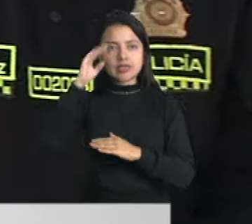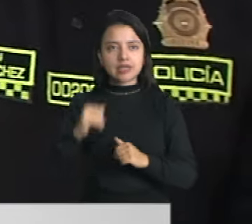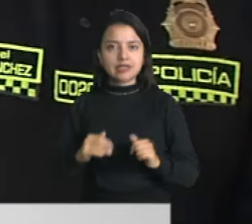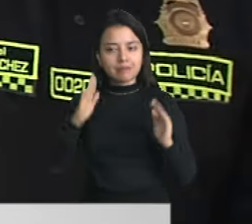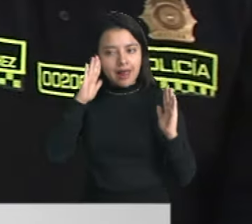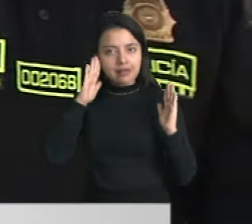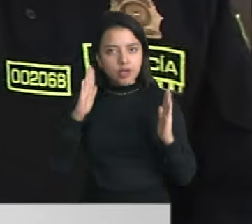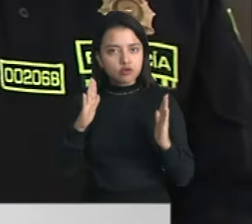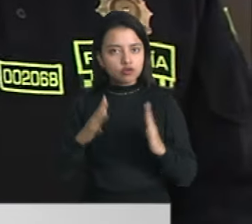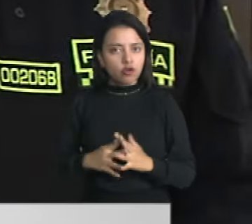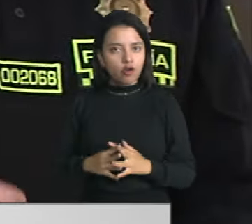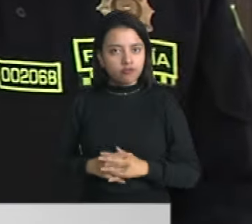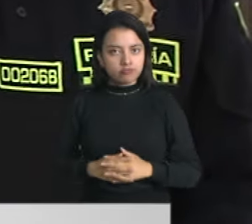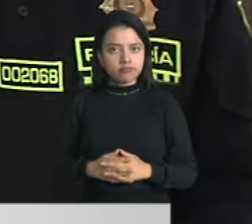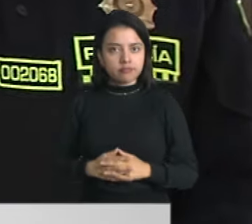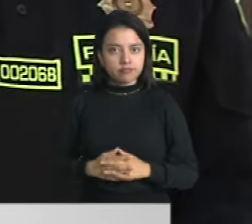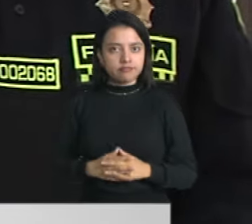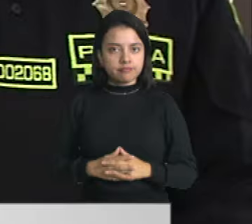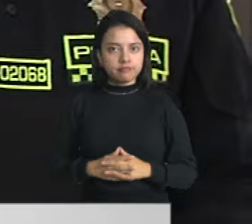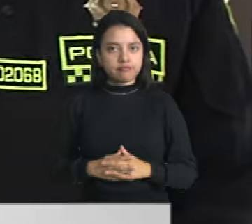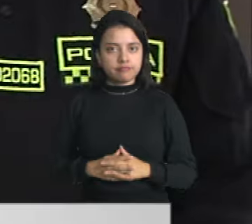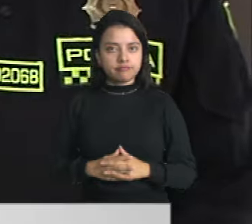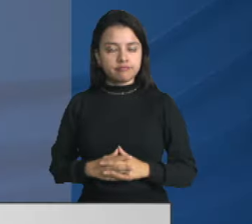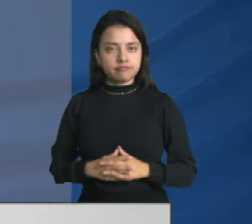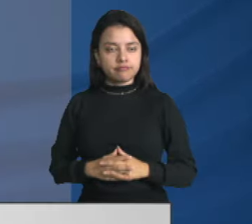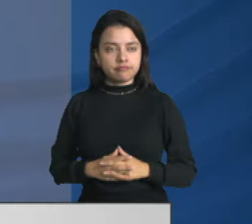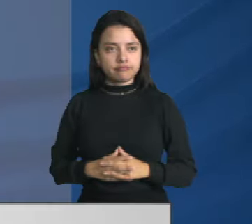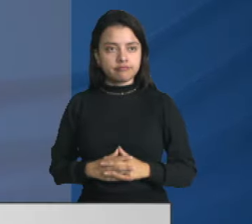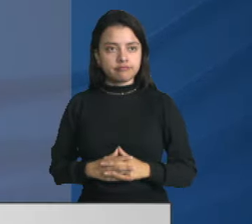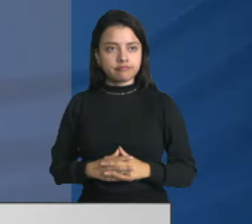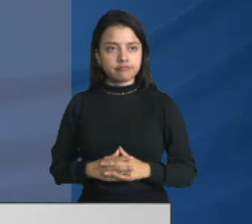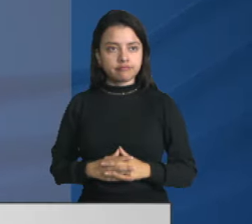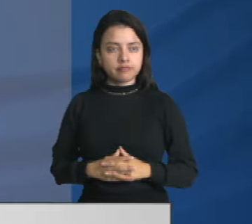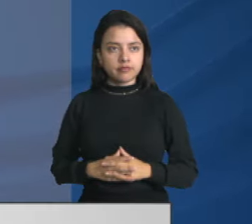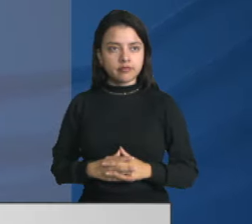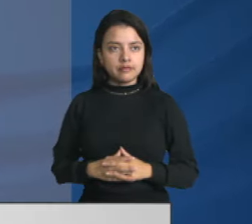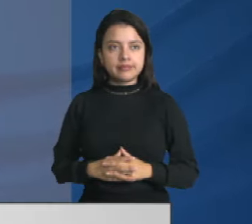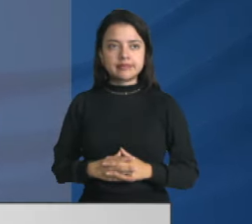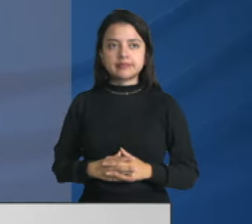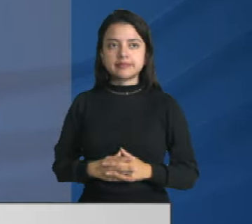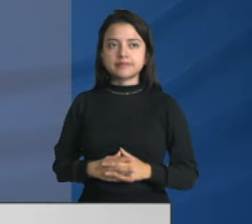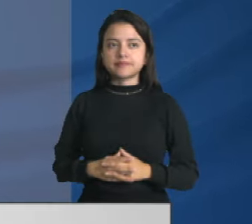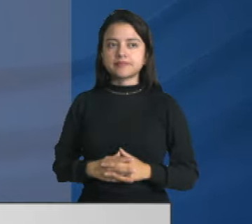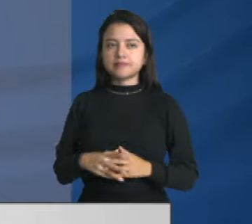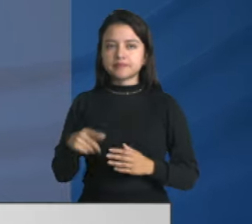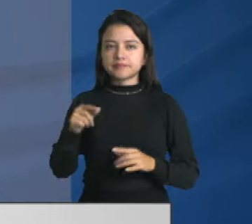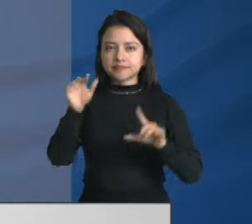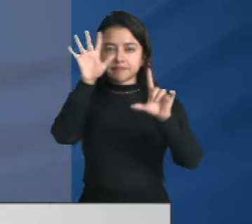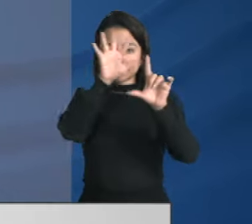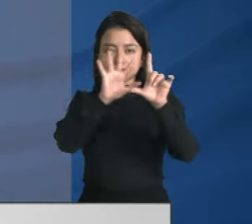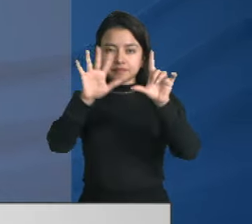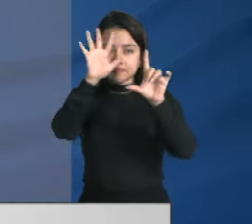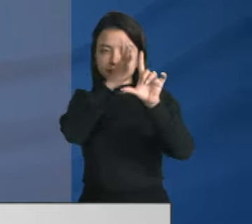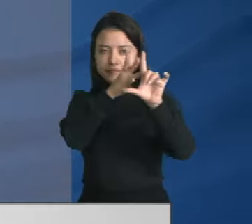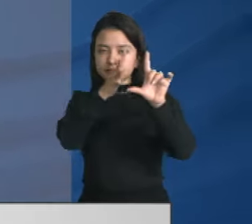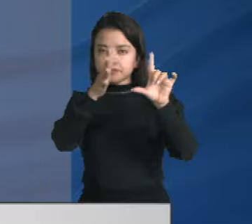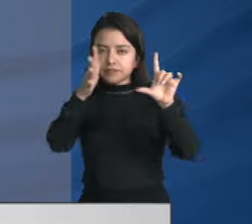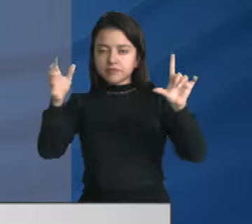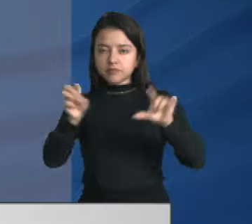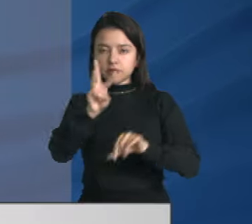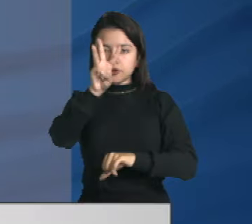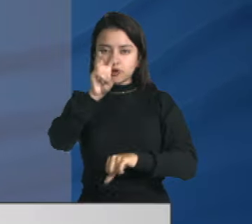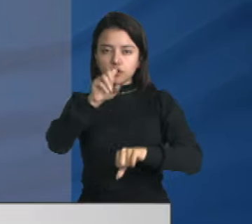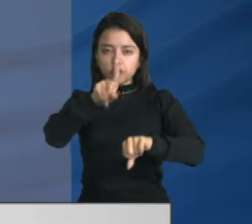estadio garantizando las condiciones de seguridad en el espacio público. Las autoridades confirmaron que se analizan 8 horas de grabación que